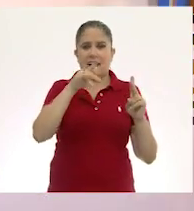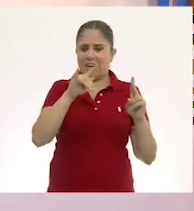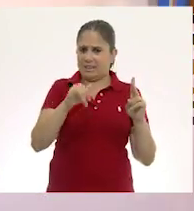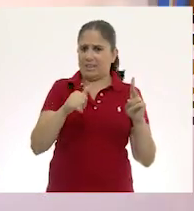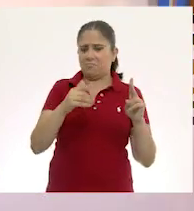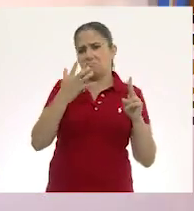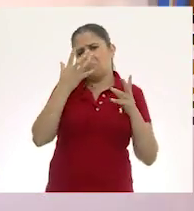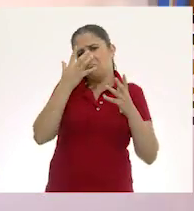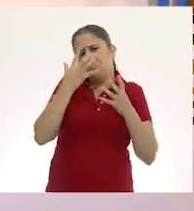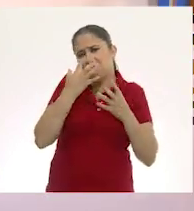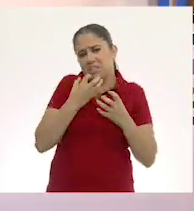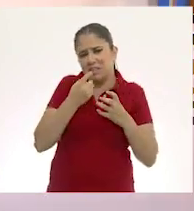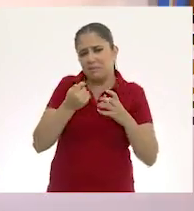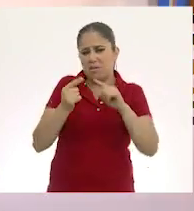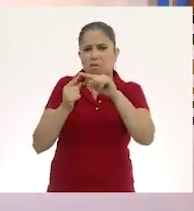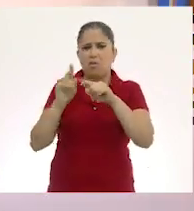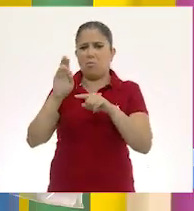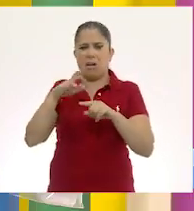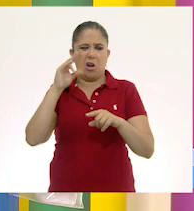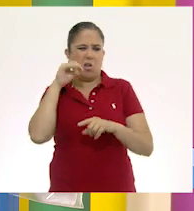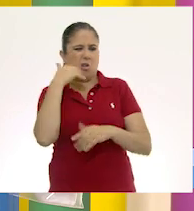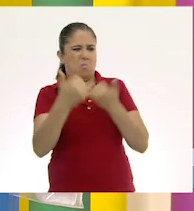quedaron tristes la primera vez, ¿verdad?